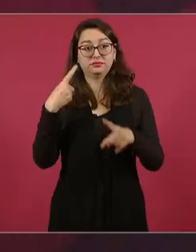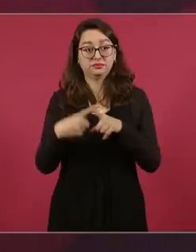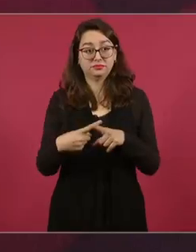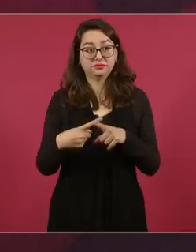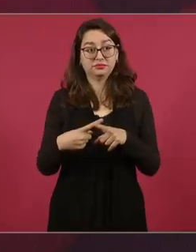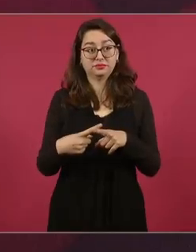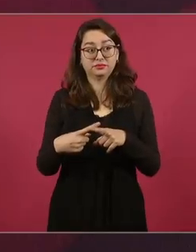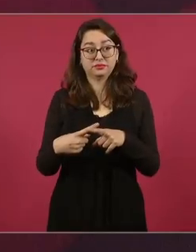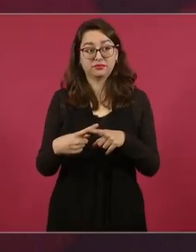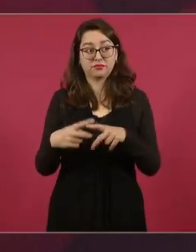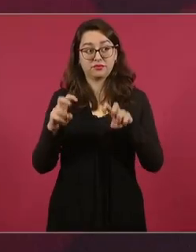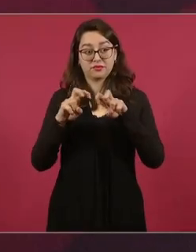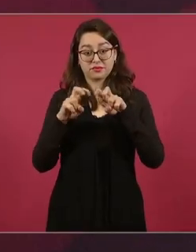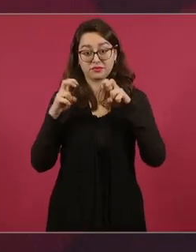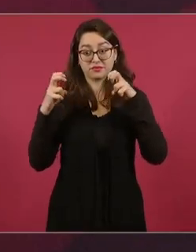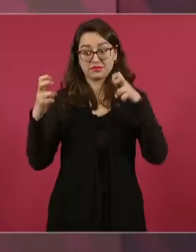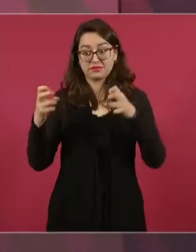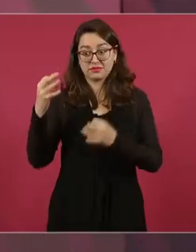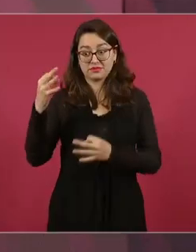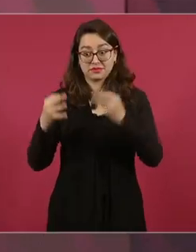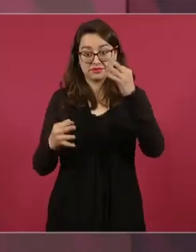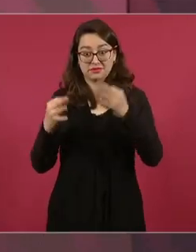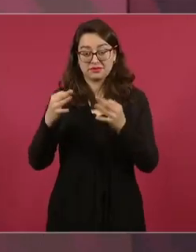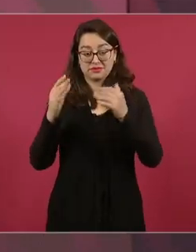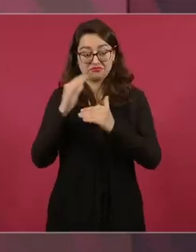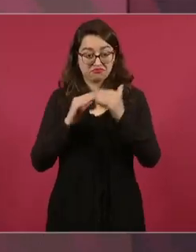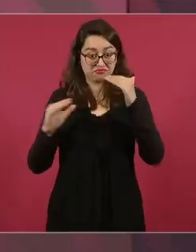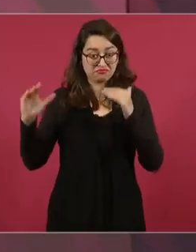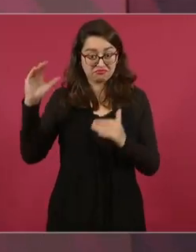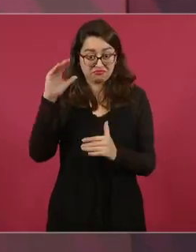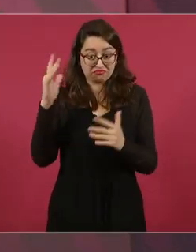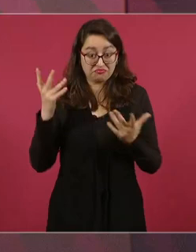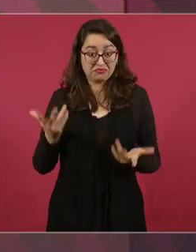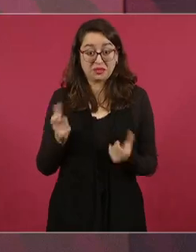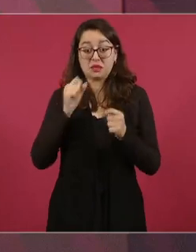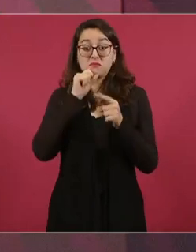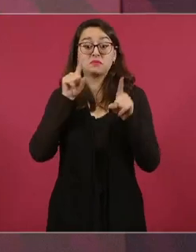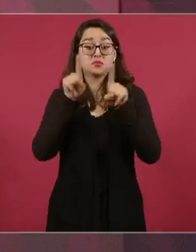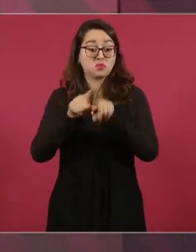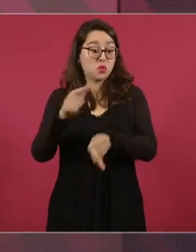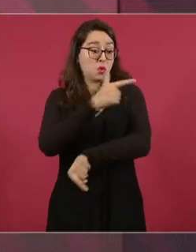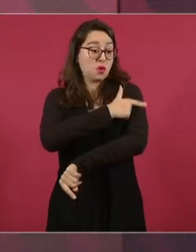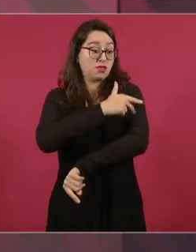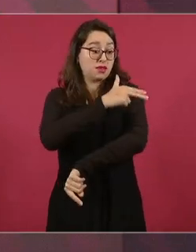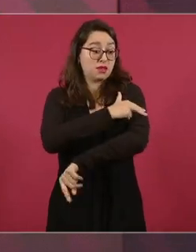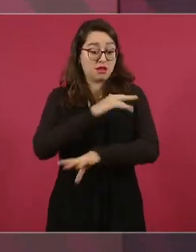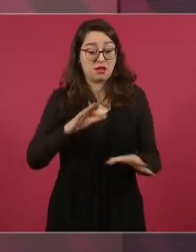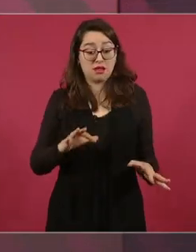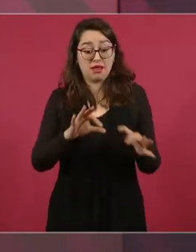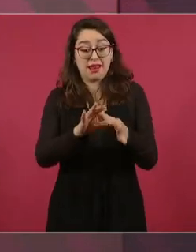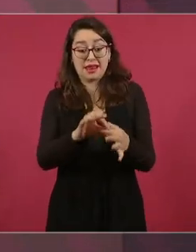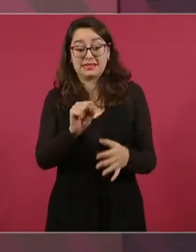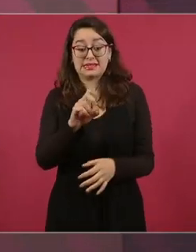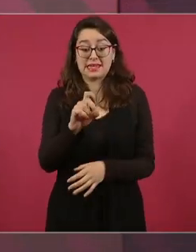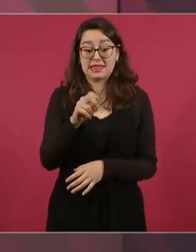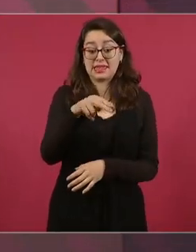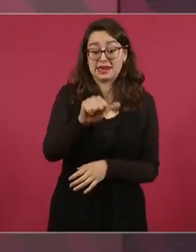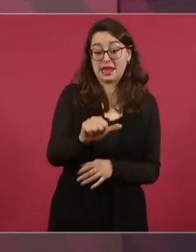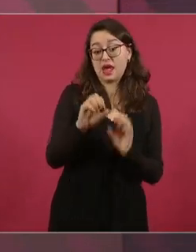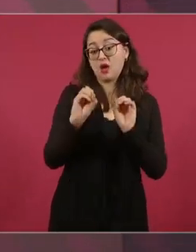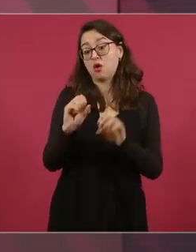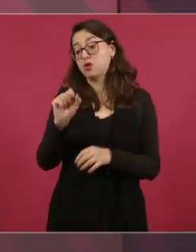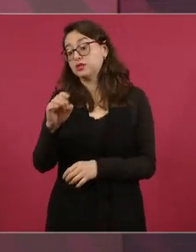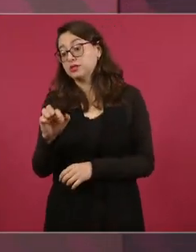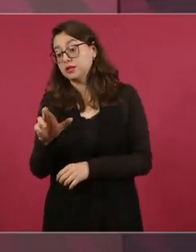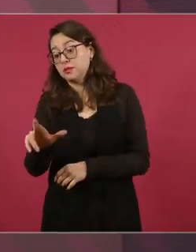si la Guardia Nacional va a quedar dependiendo de la